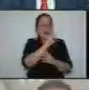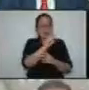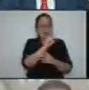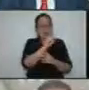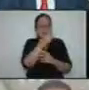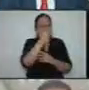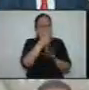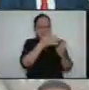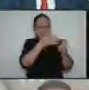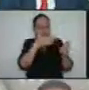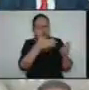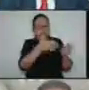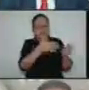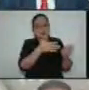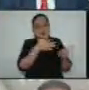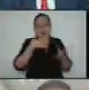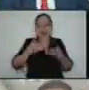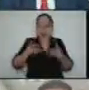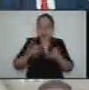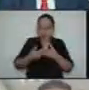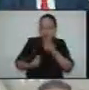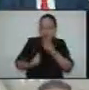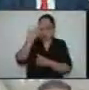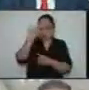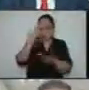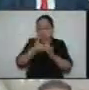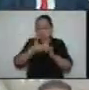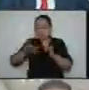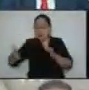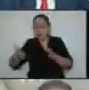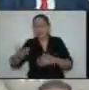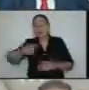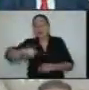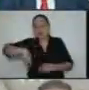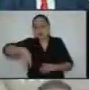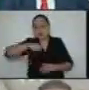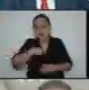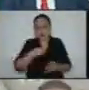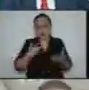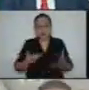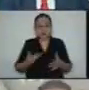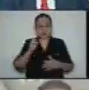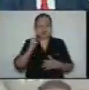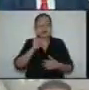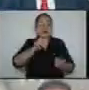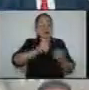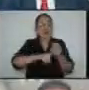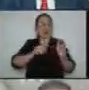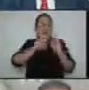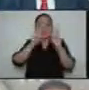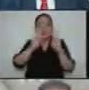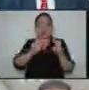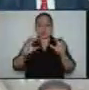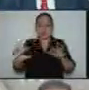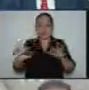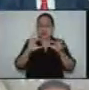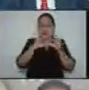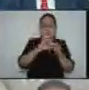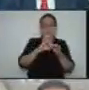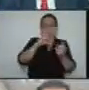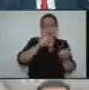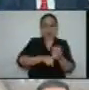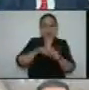y de temporadas, en una temporada en donde prácticamente todos nuestros asuntos traen análisis sobre